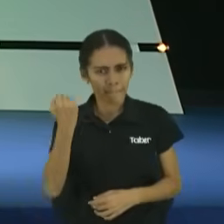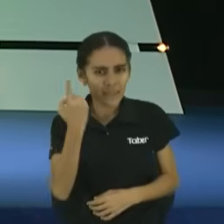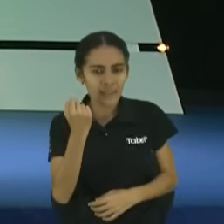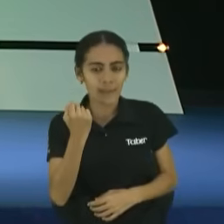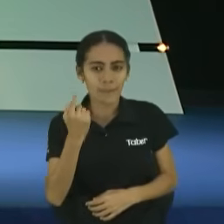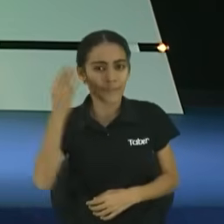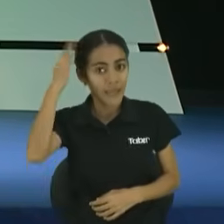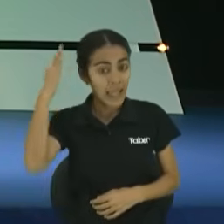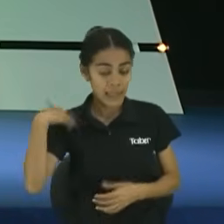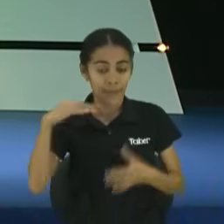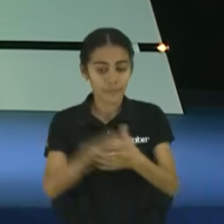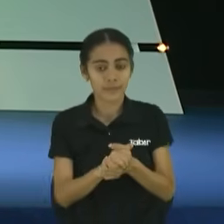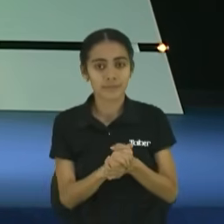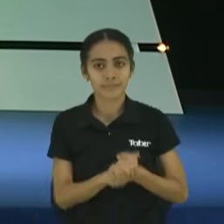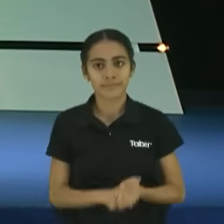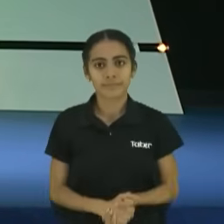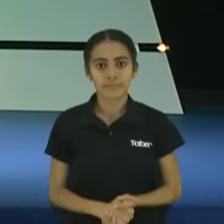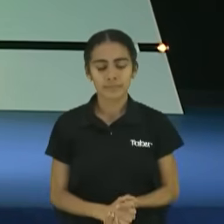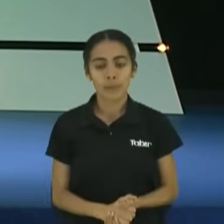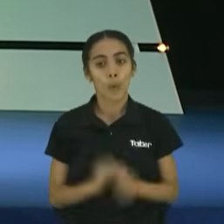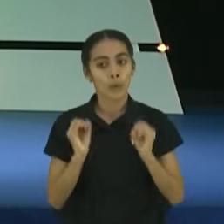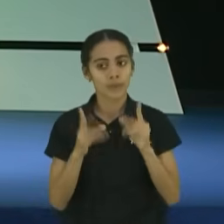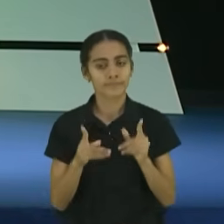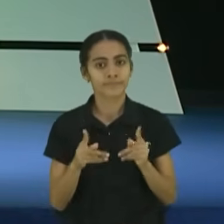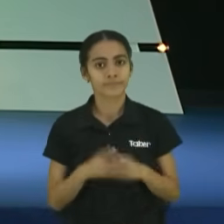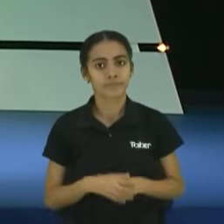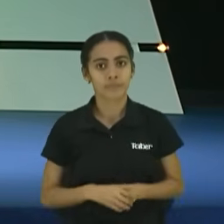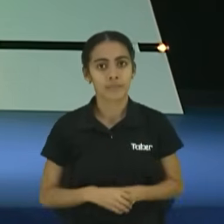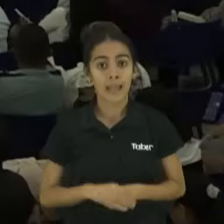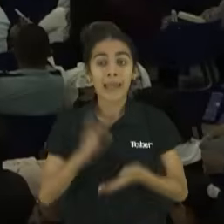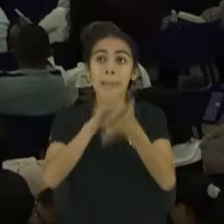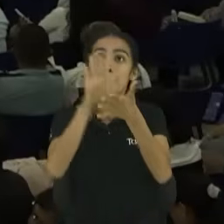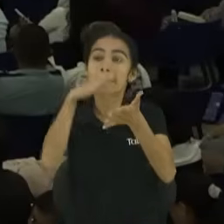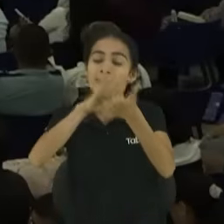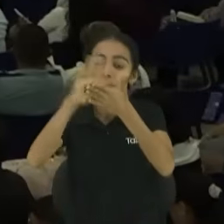esposa? ¿Ok?